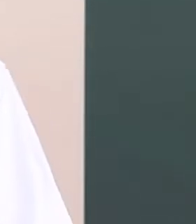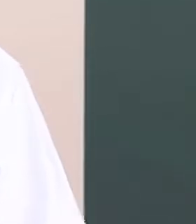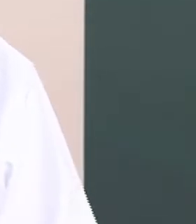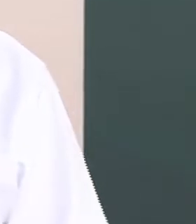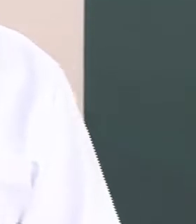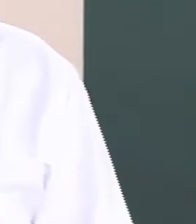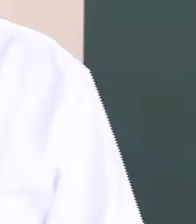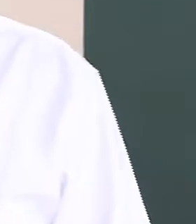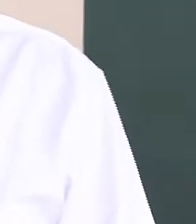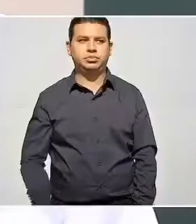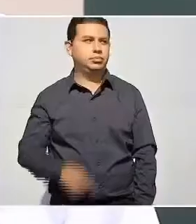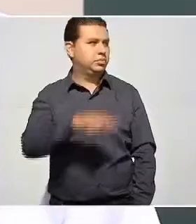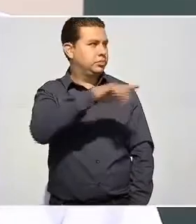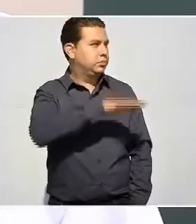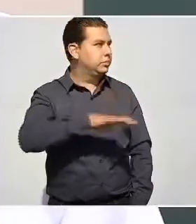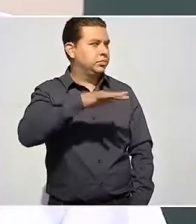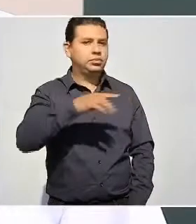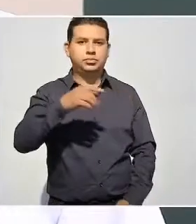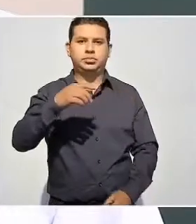habitantes de Guelatao,